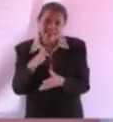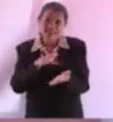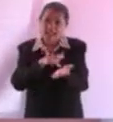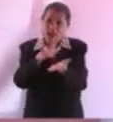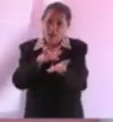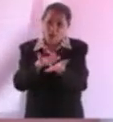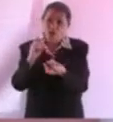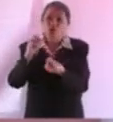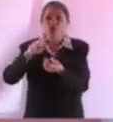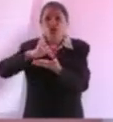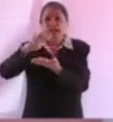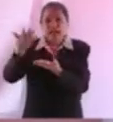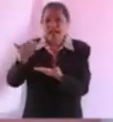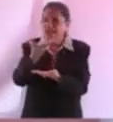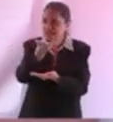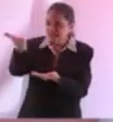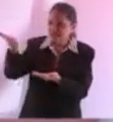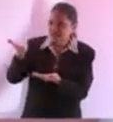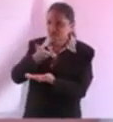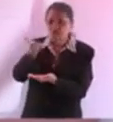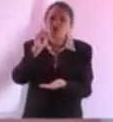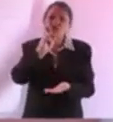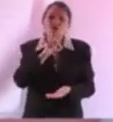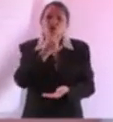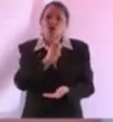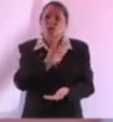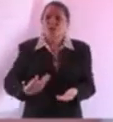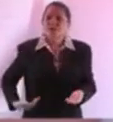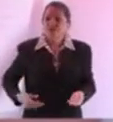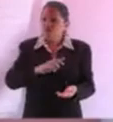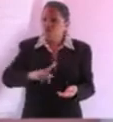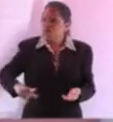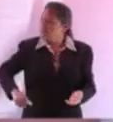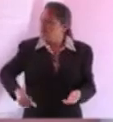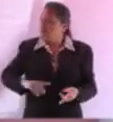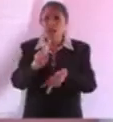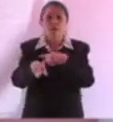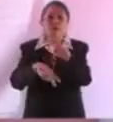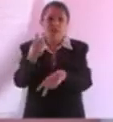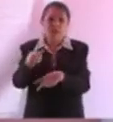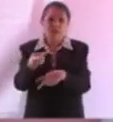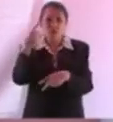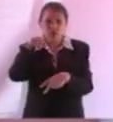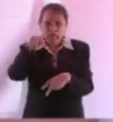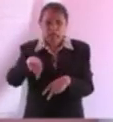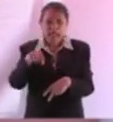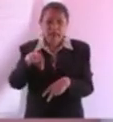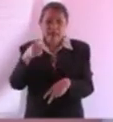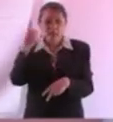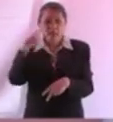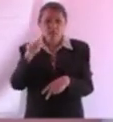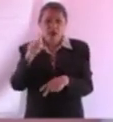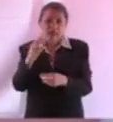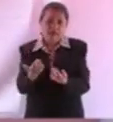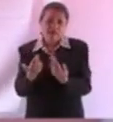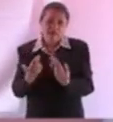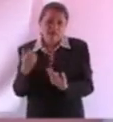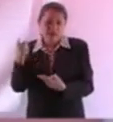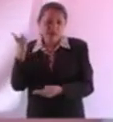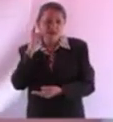a las presidentas, presidentes municipales que vinieron aquí a escuchar las palabras de la secretaria. Muchas gracias a todos, que Dios los bendiga.